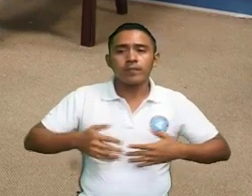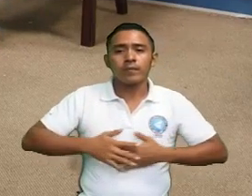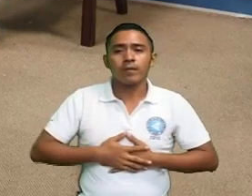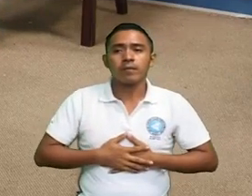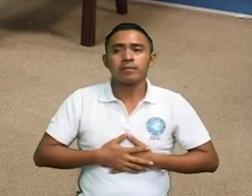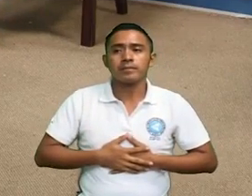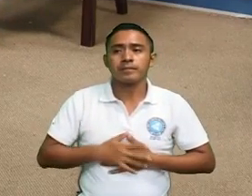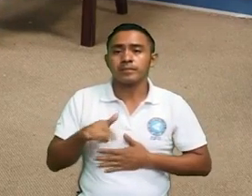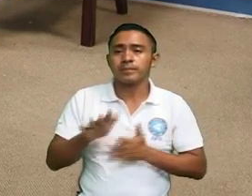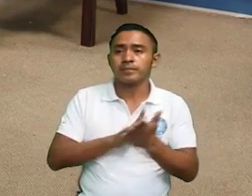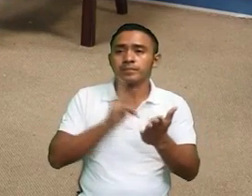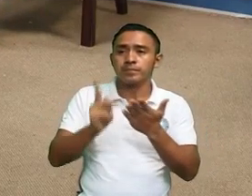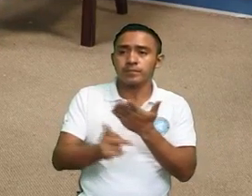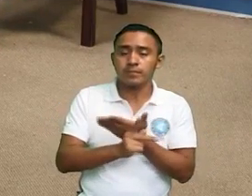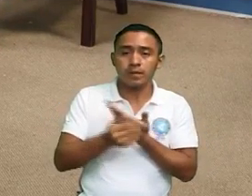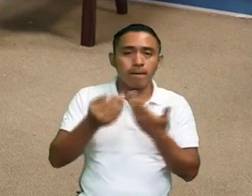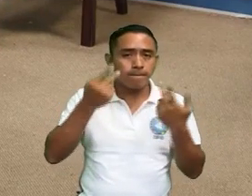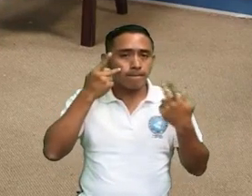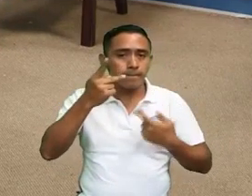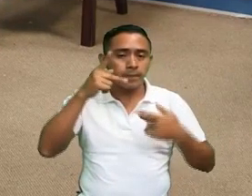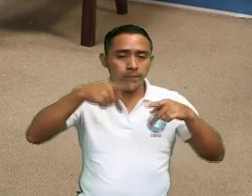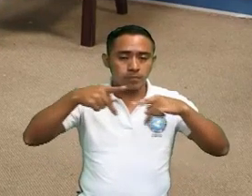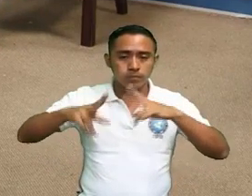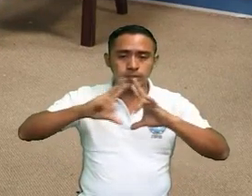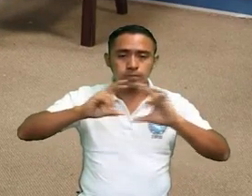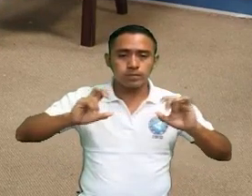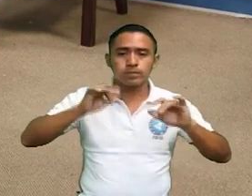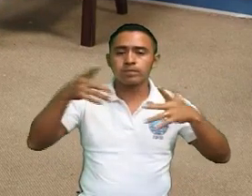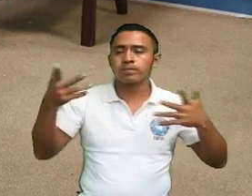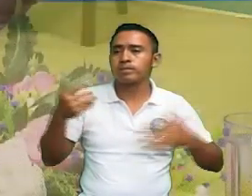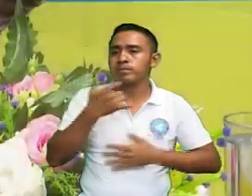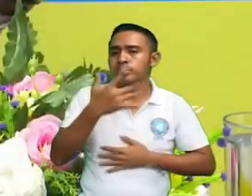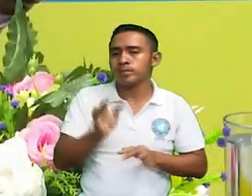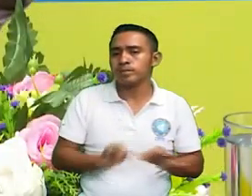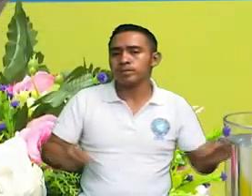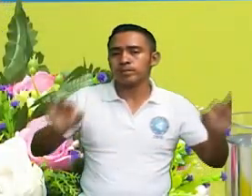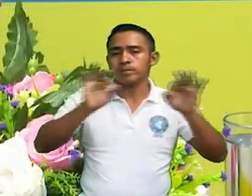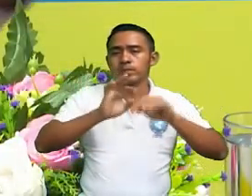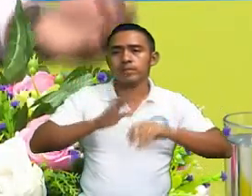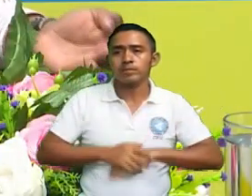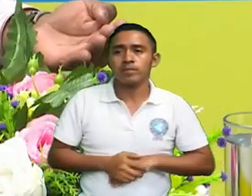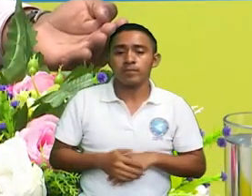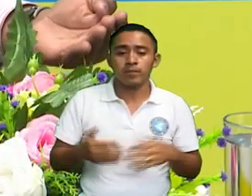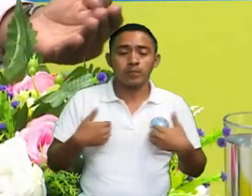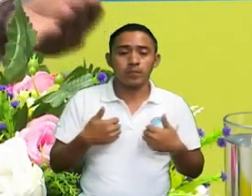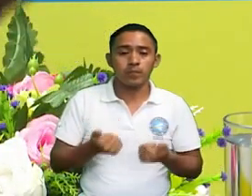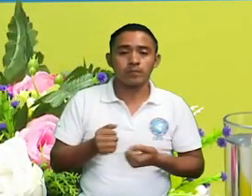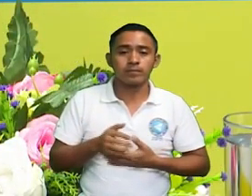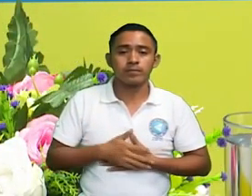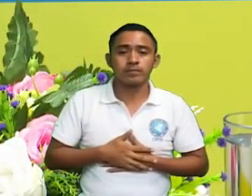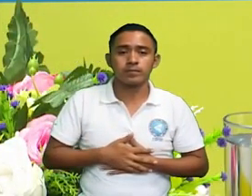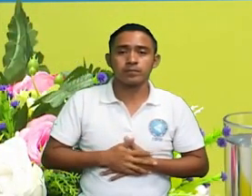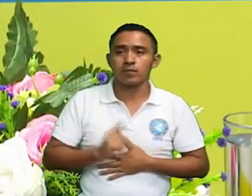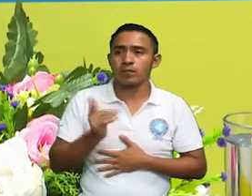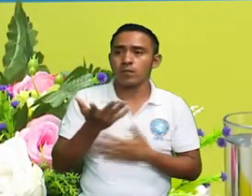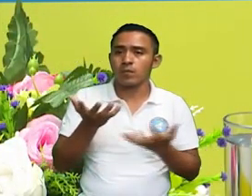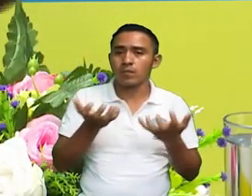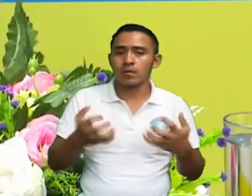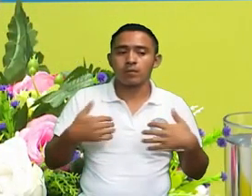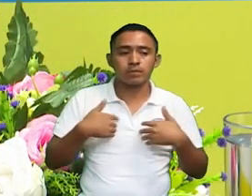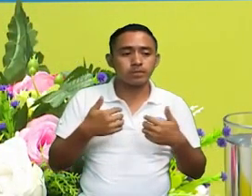¿Verdad? En este programa que está siendo visto por los nicaragüenses, precisamente por su importancia, que es la salud. Todo el mundo quiere tener salud